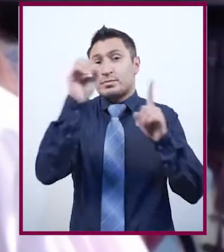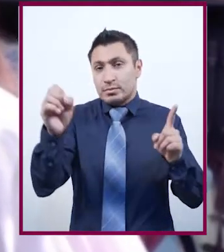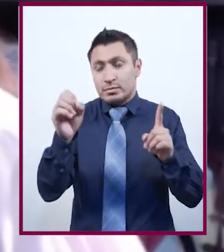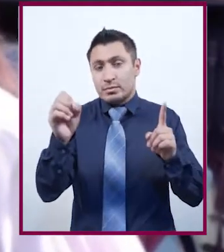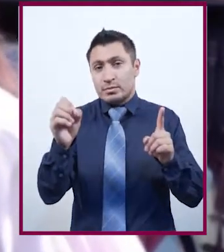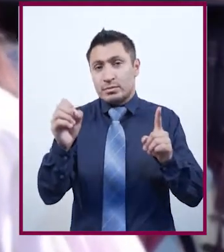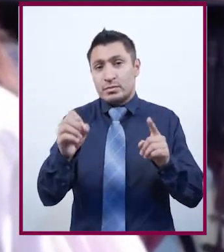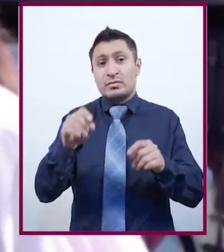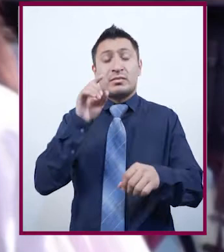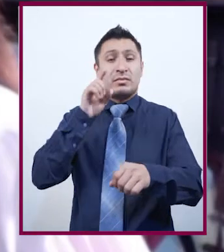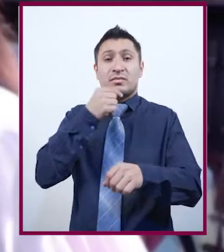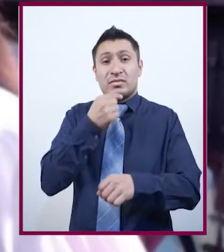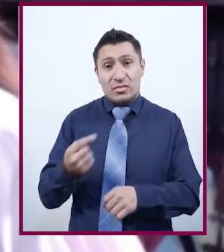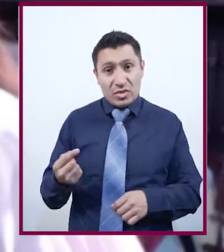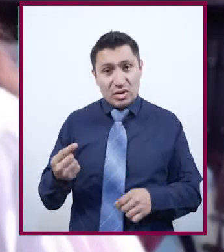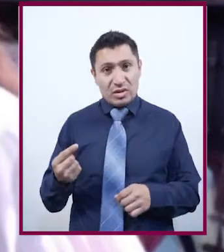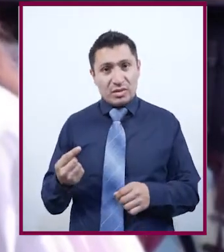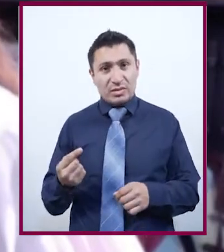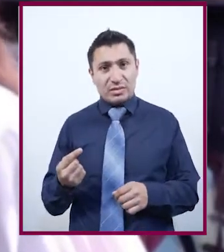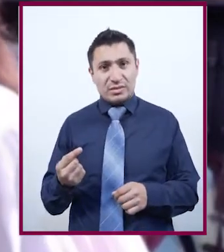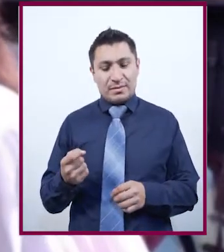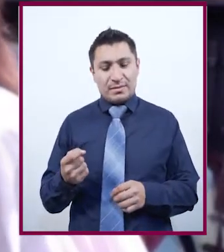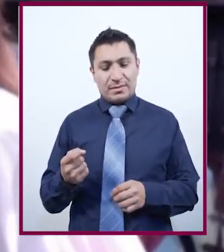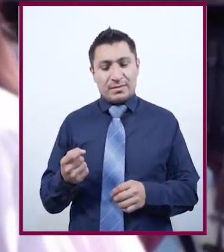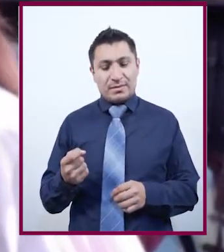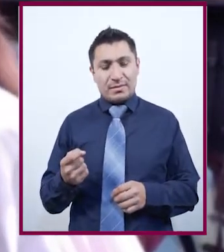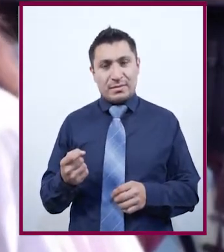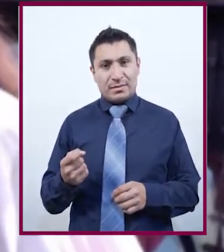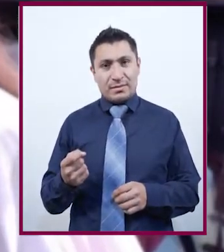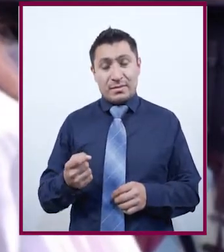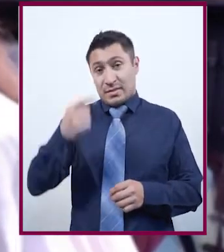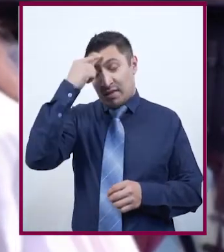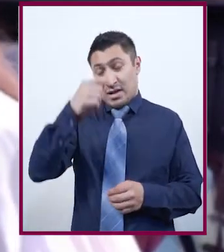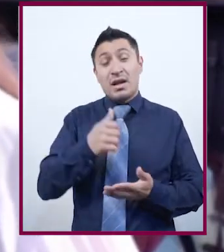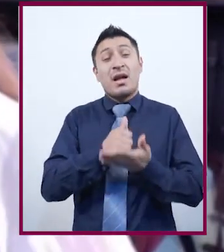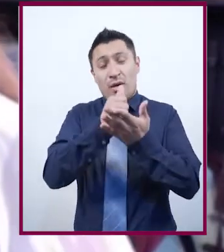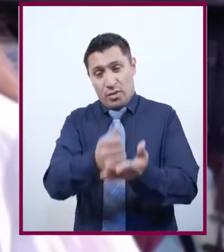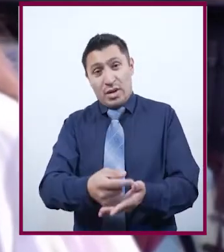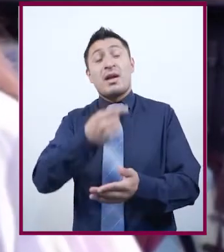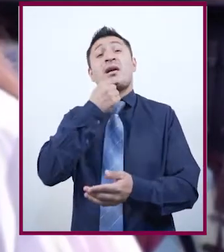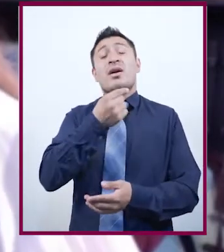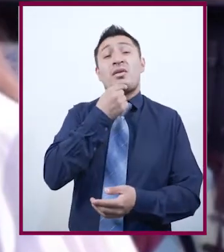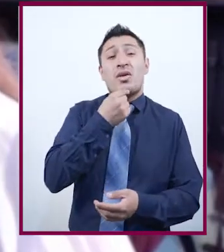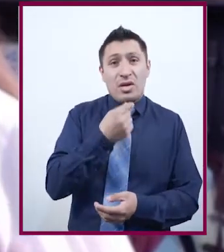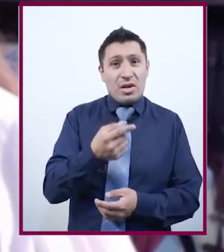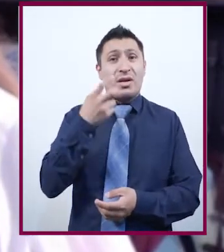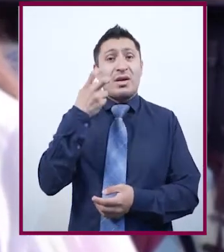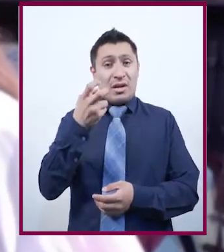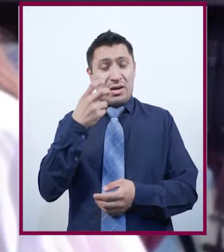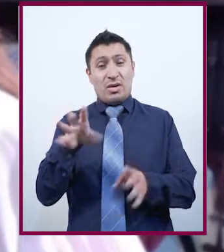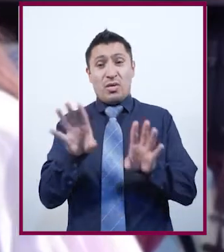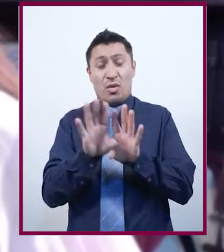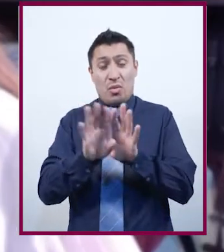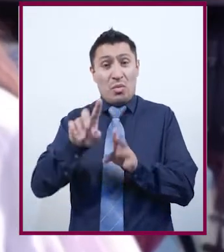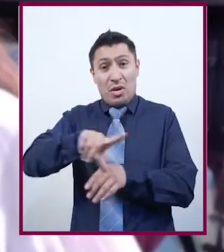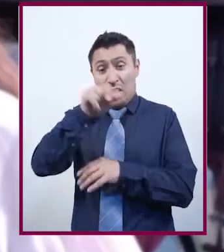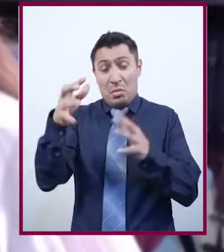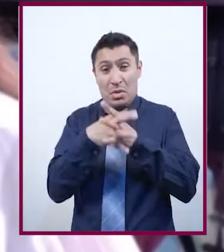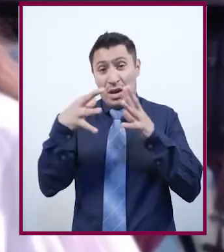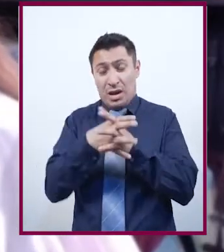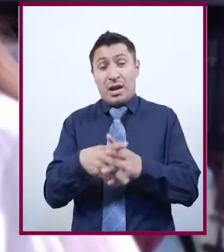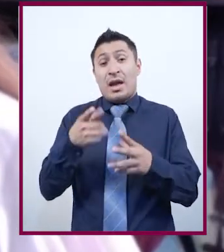la organización Save the Children para ayudar a los niños que derivado de la guerra. Se empiezan a reunir